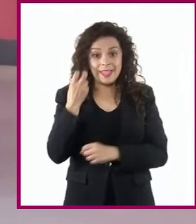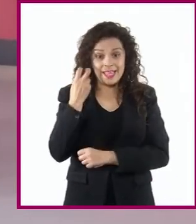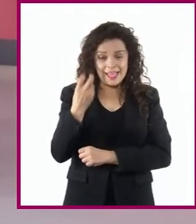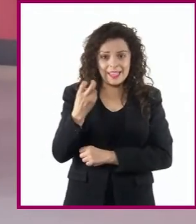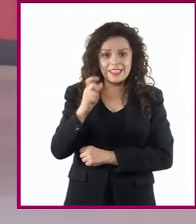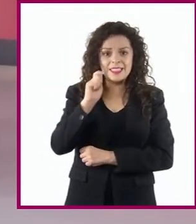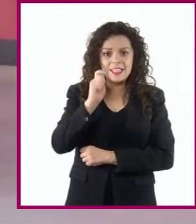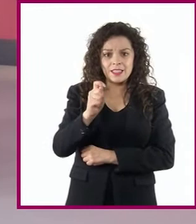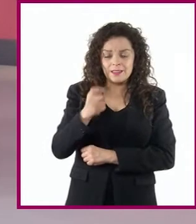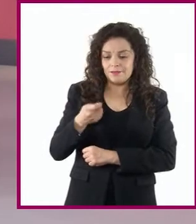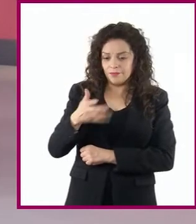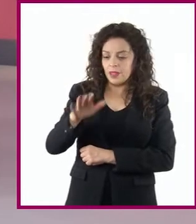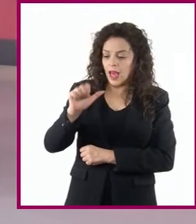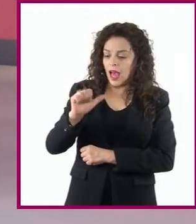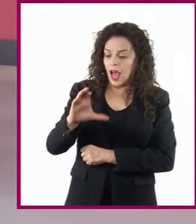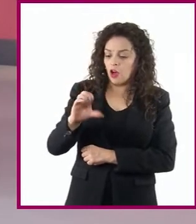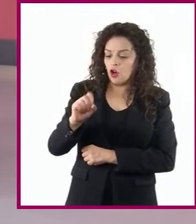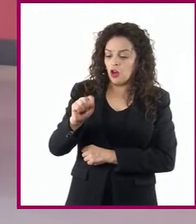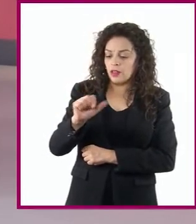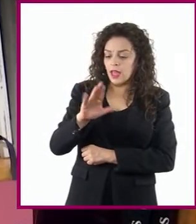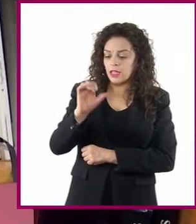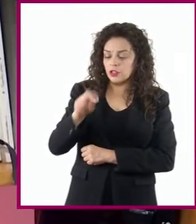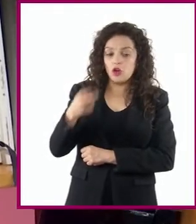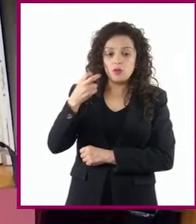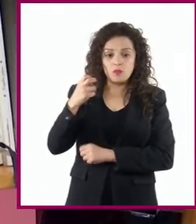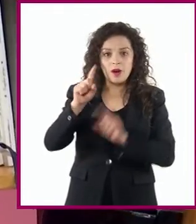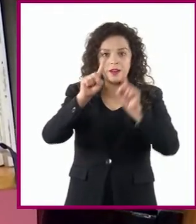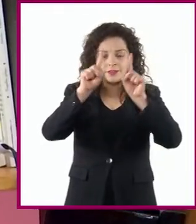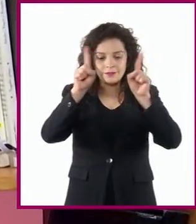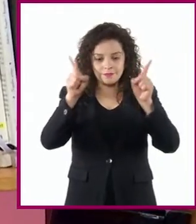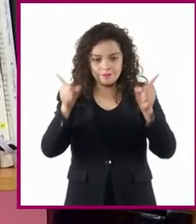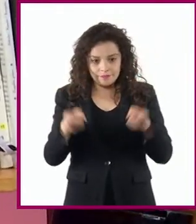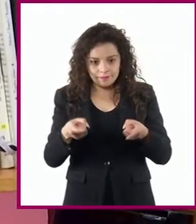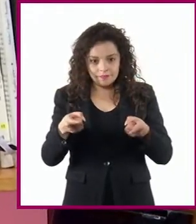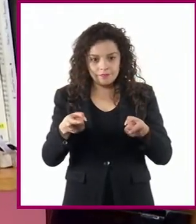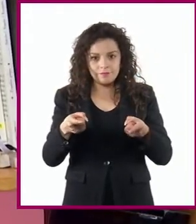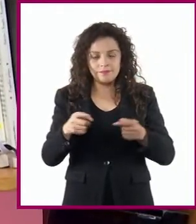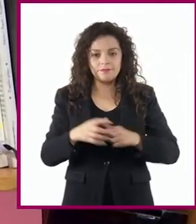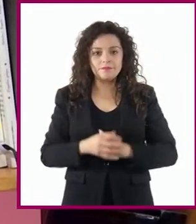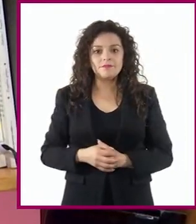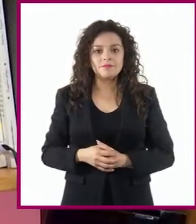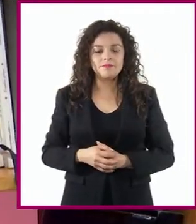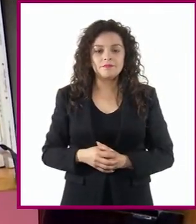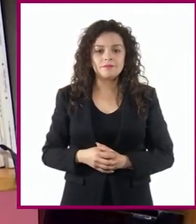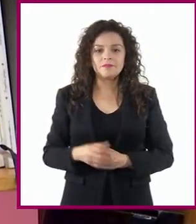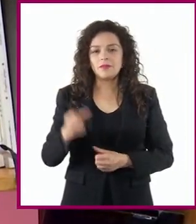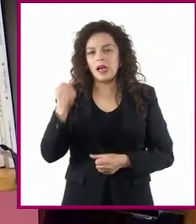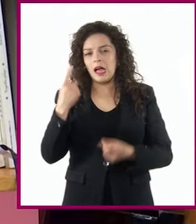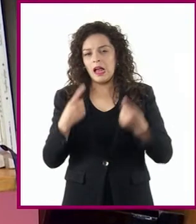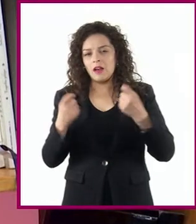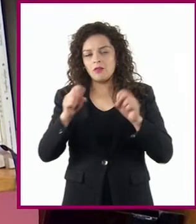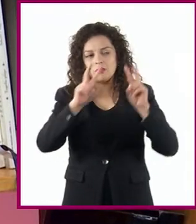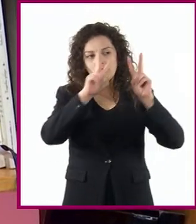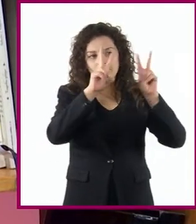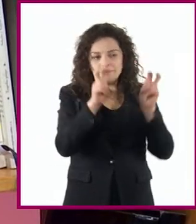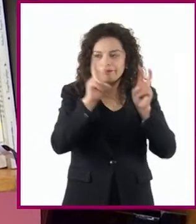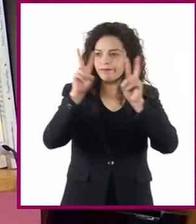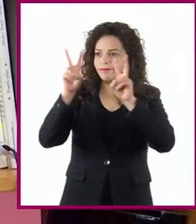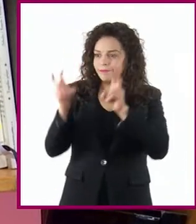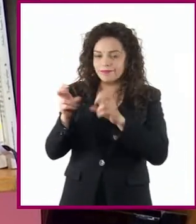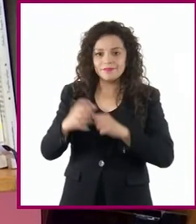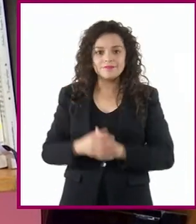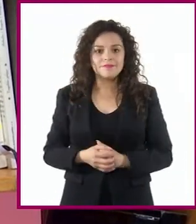una acotación y puede ir entre paréntesis, corchetes y en algunos casos comillas. Si